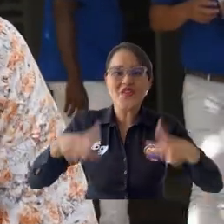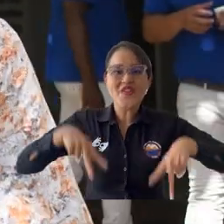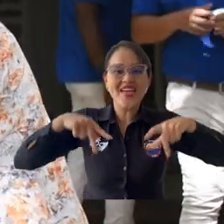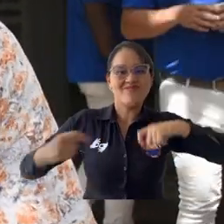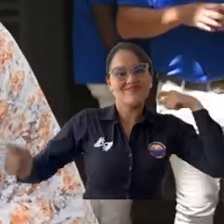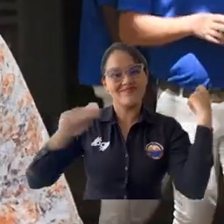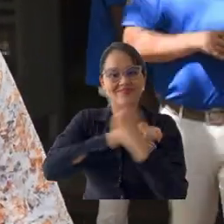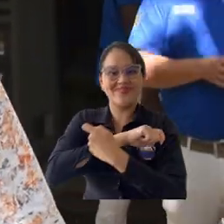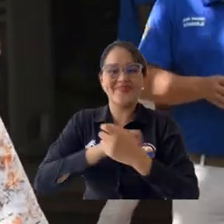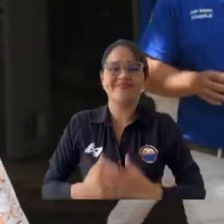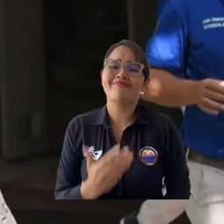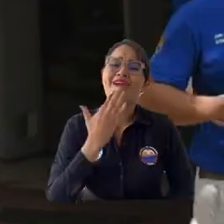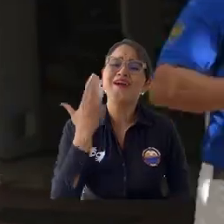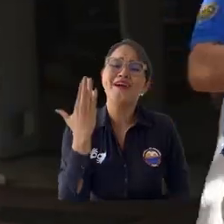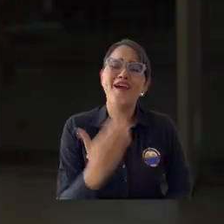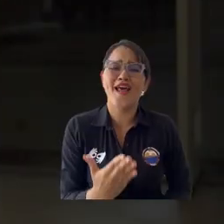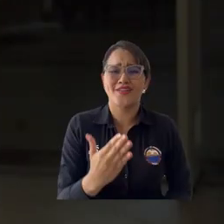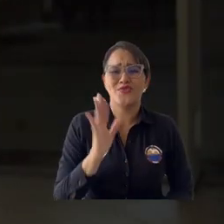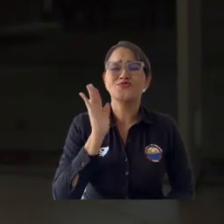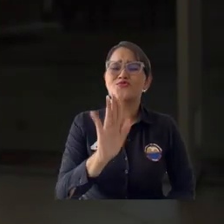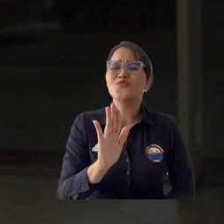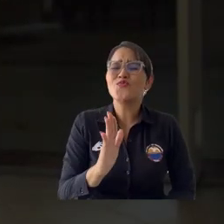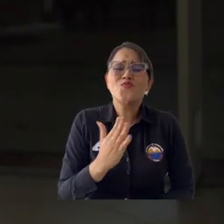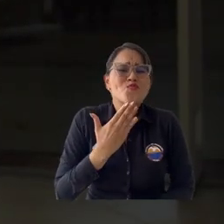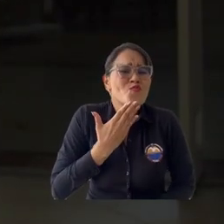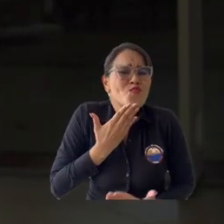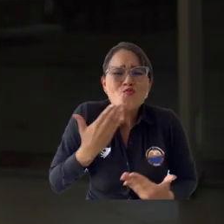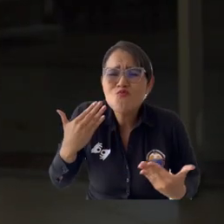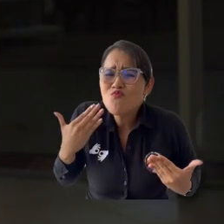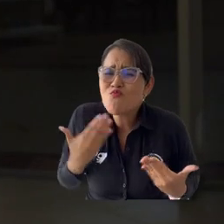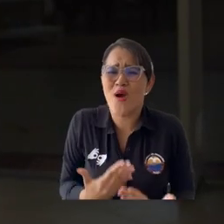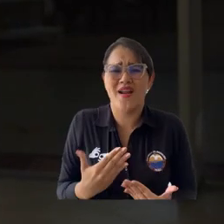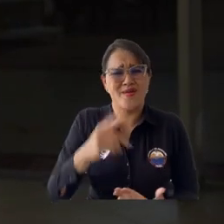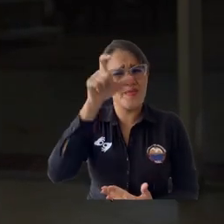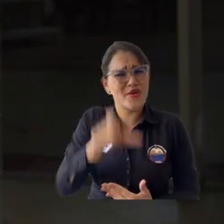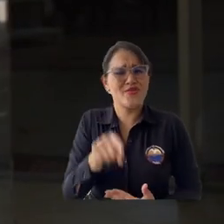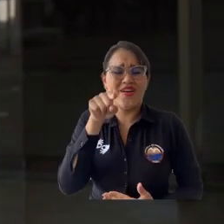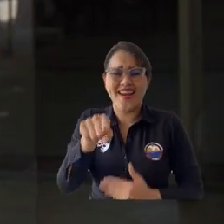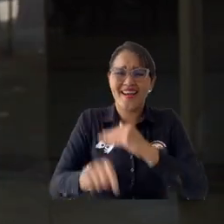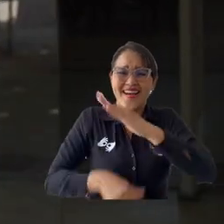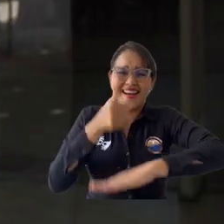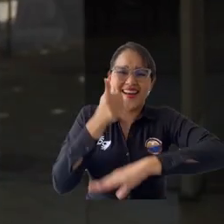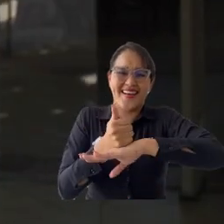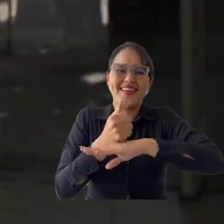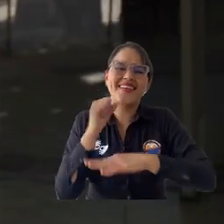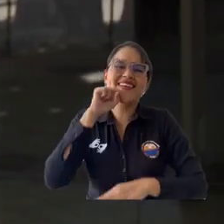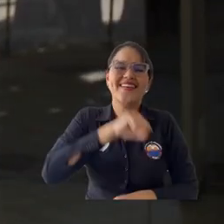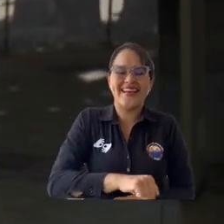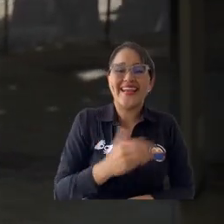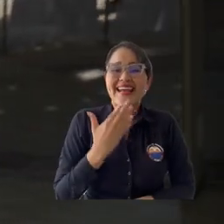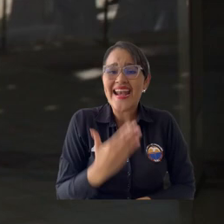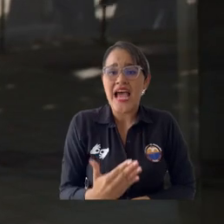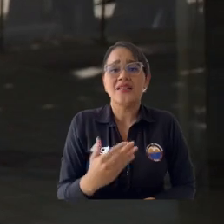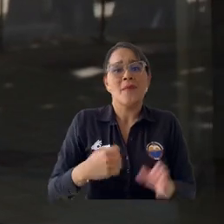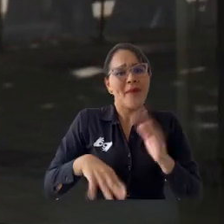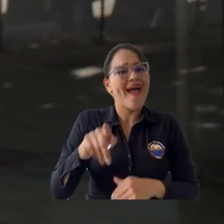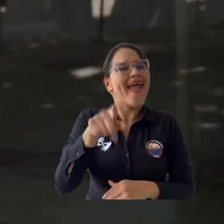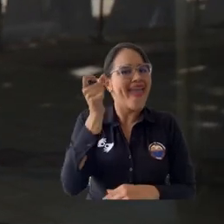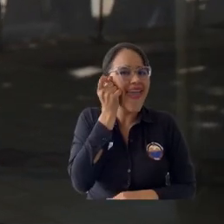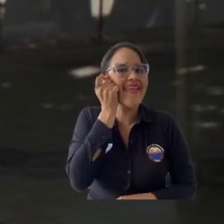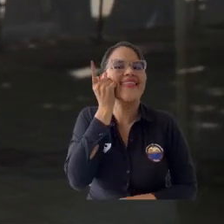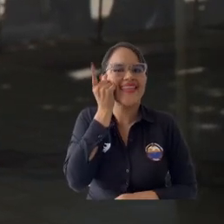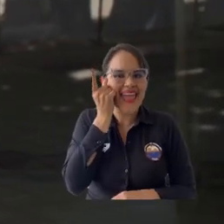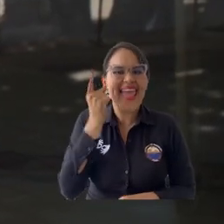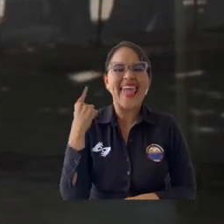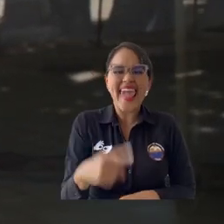cambio de vida como lo promueve la universidad. Gracias a la voluntad y a la visión que tiene el doctor Pablo Vera, que realmente